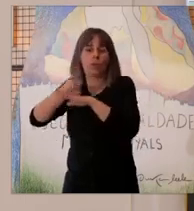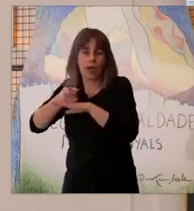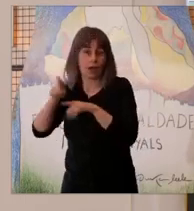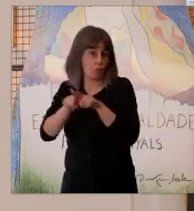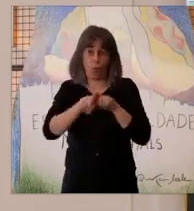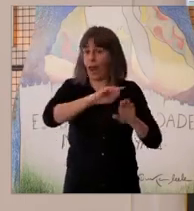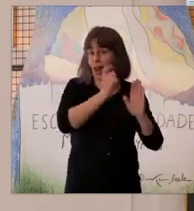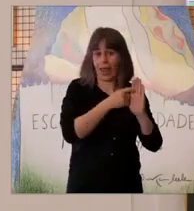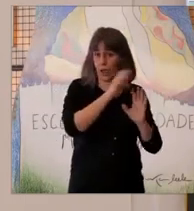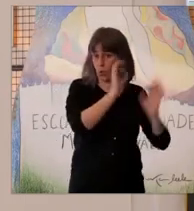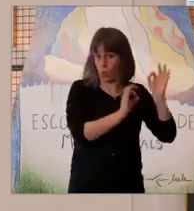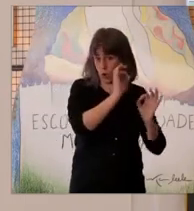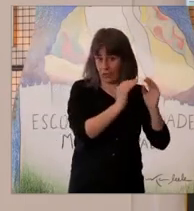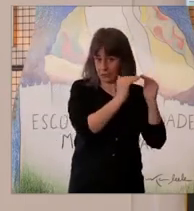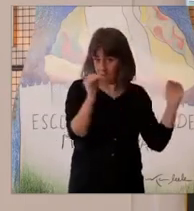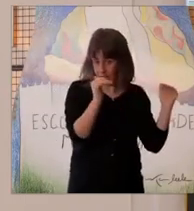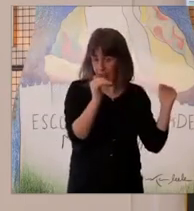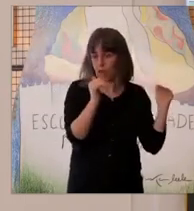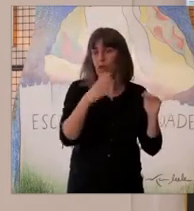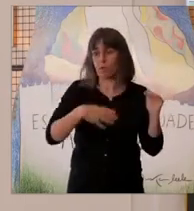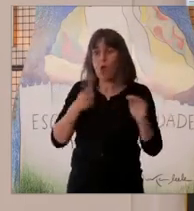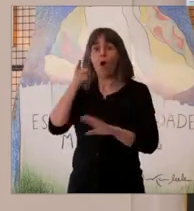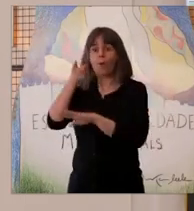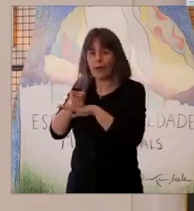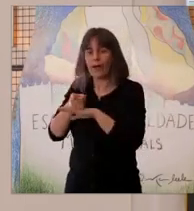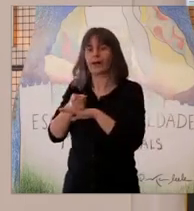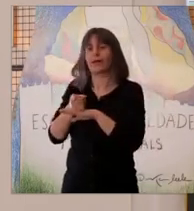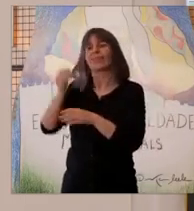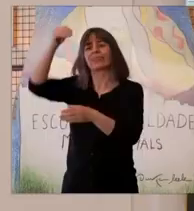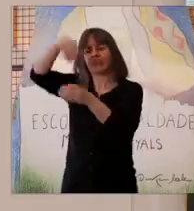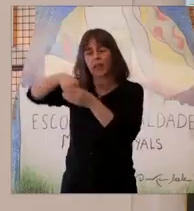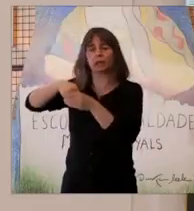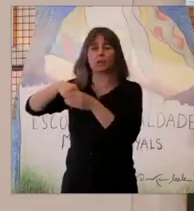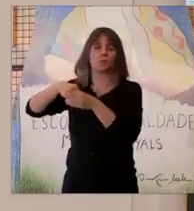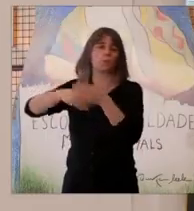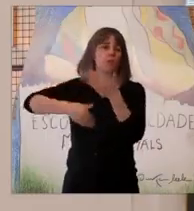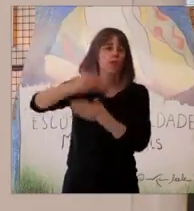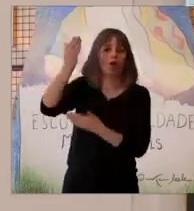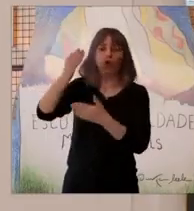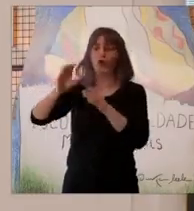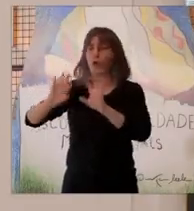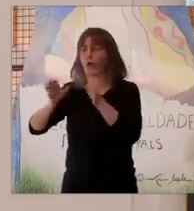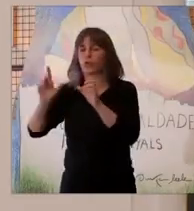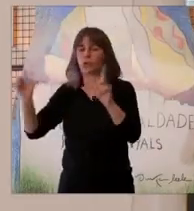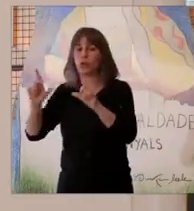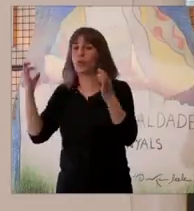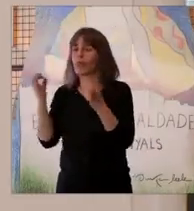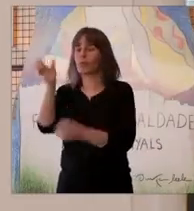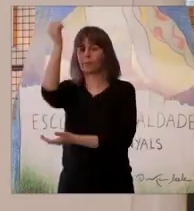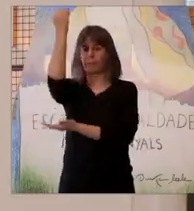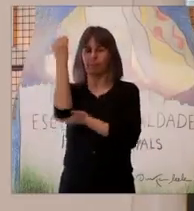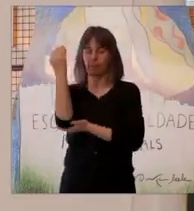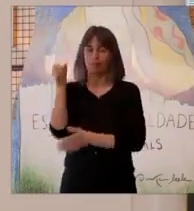cuotas a que tuvieran una editora de género periódicos radios televisiones al menos la figura